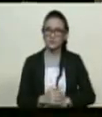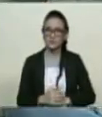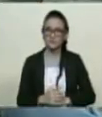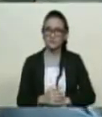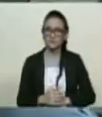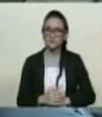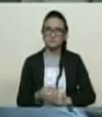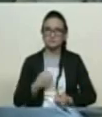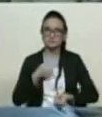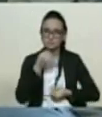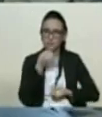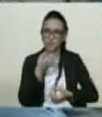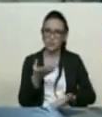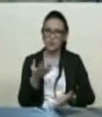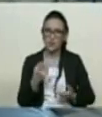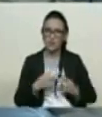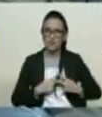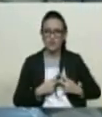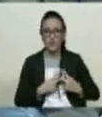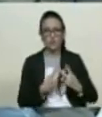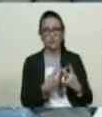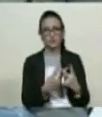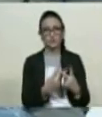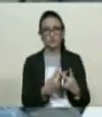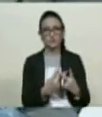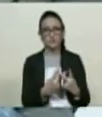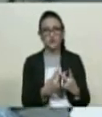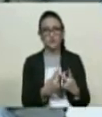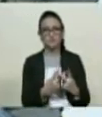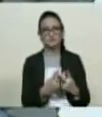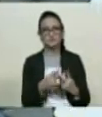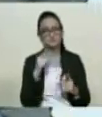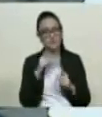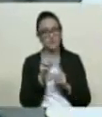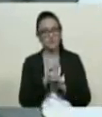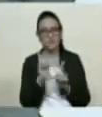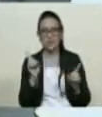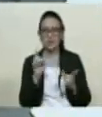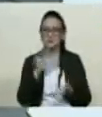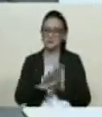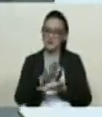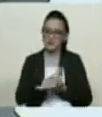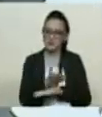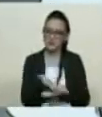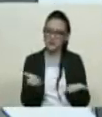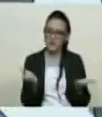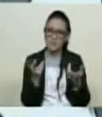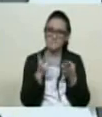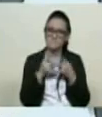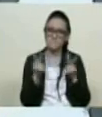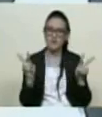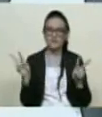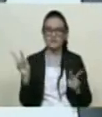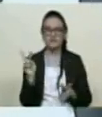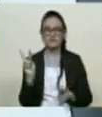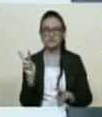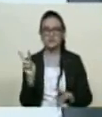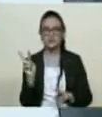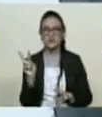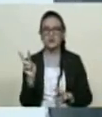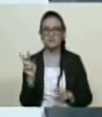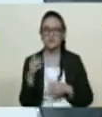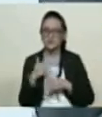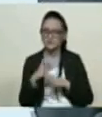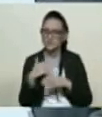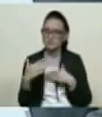al país nuestra voluntad por la democracia, por la tranquilidad, por la paz del país, por un buen clima de